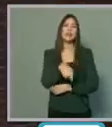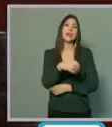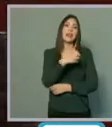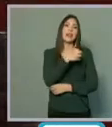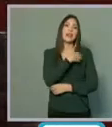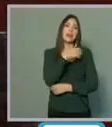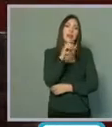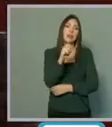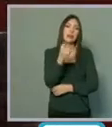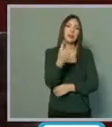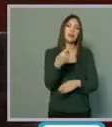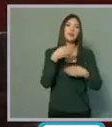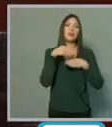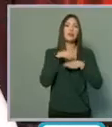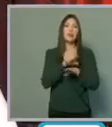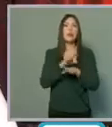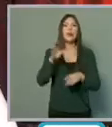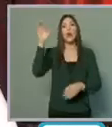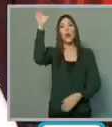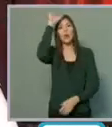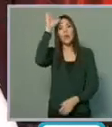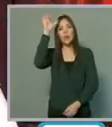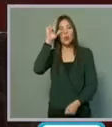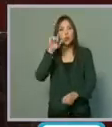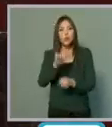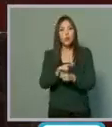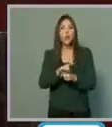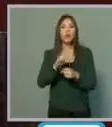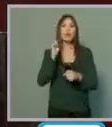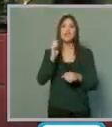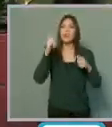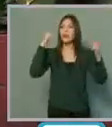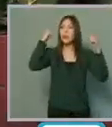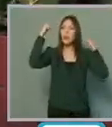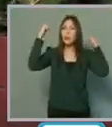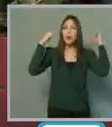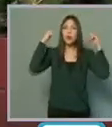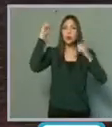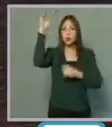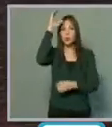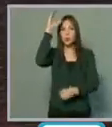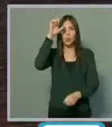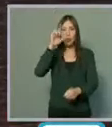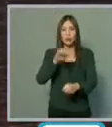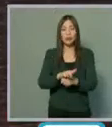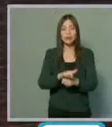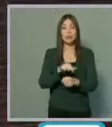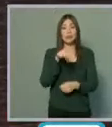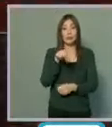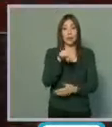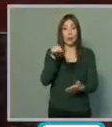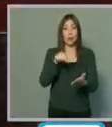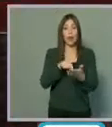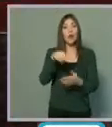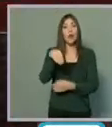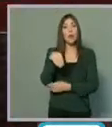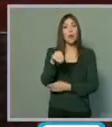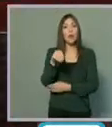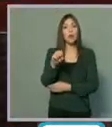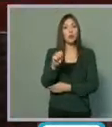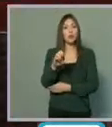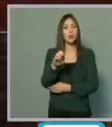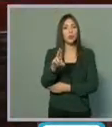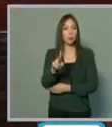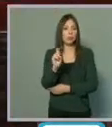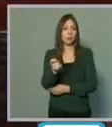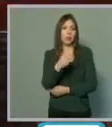¿no? Sobre la cultura rusa, sobre el turismo cultural. Entonces, Moscú no es casualmente el tema